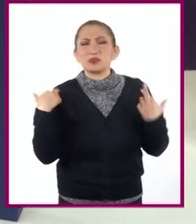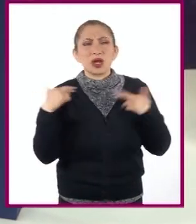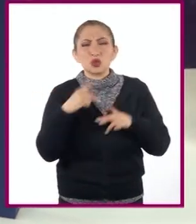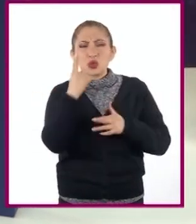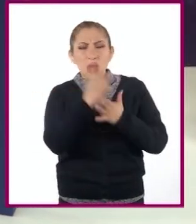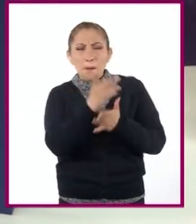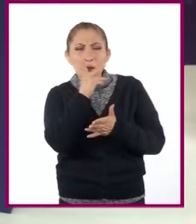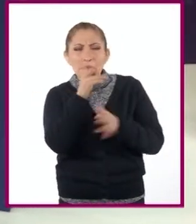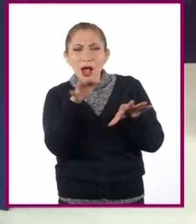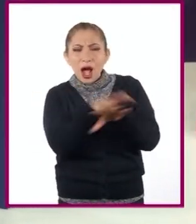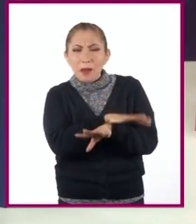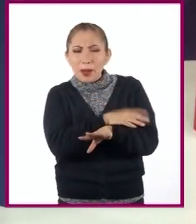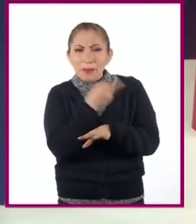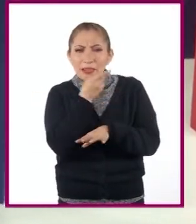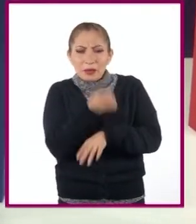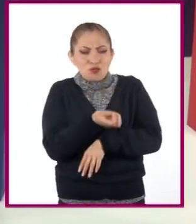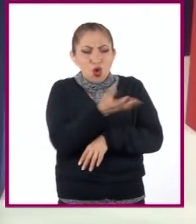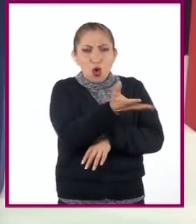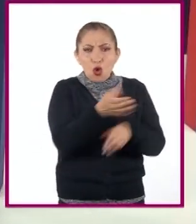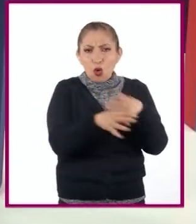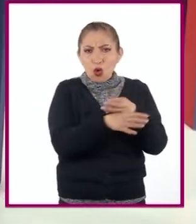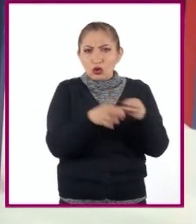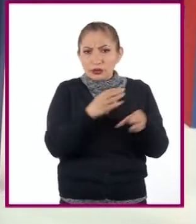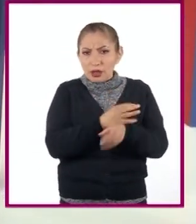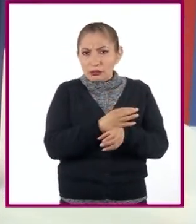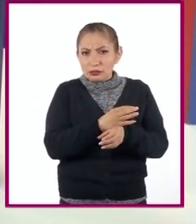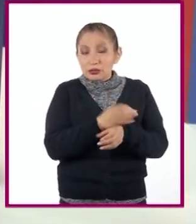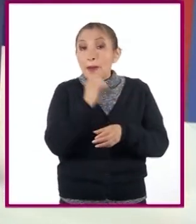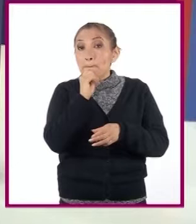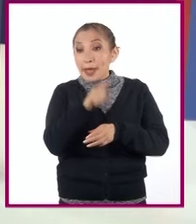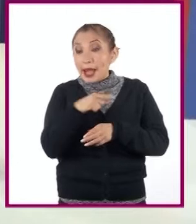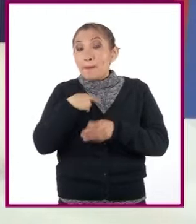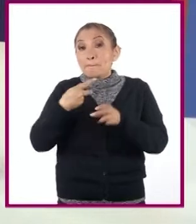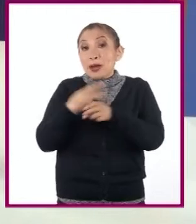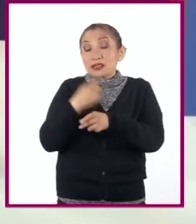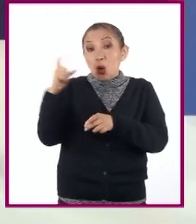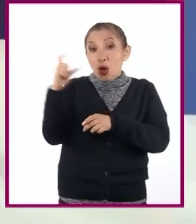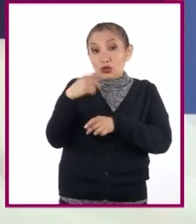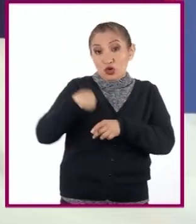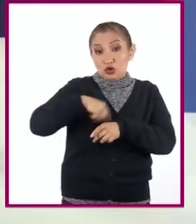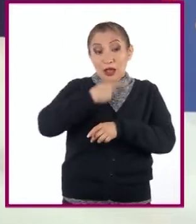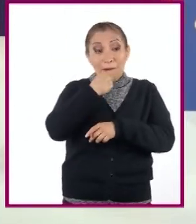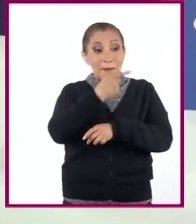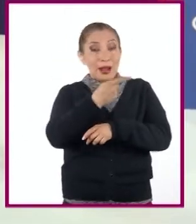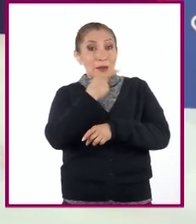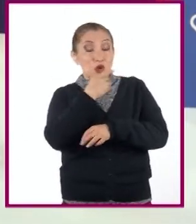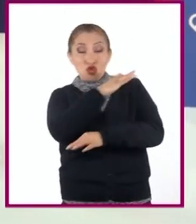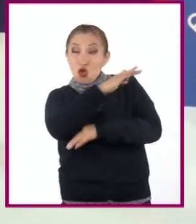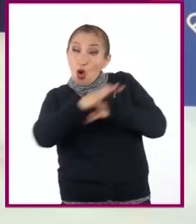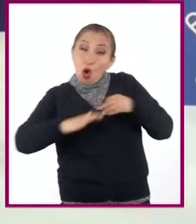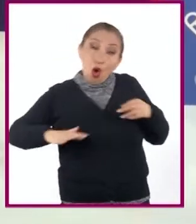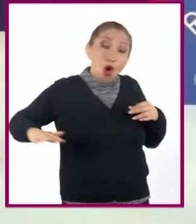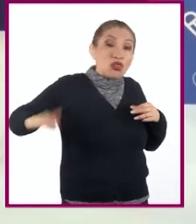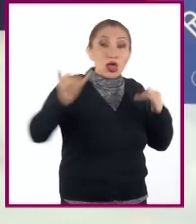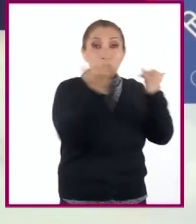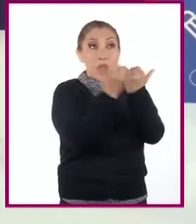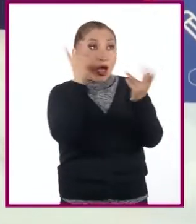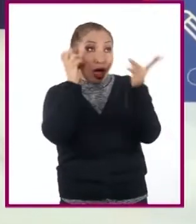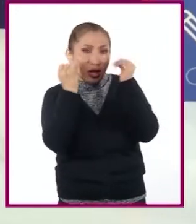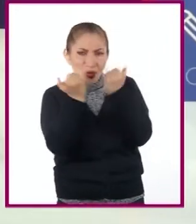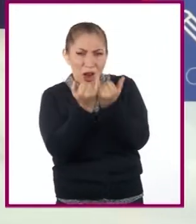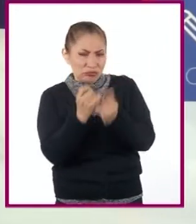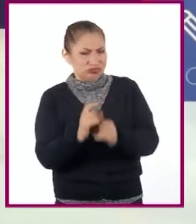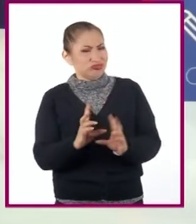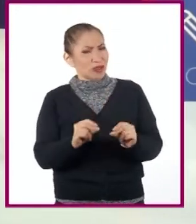las palabras cambian para nombrar las cosas, ¿o sí? También pasa que cuando hablamos, no todas y todos nos escuchamos